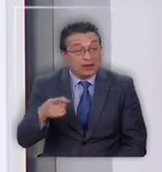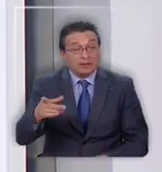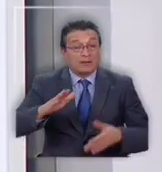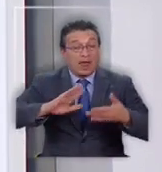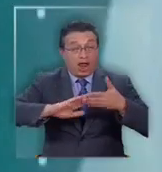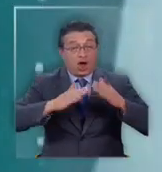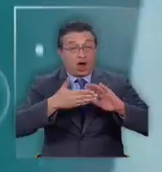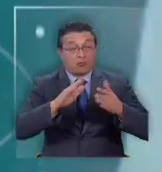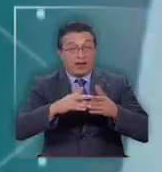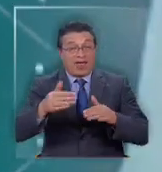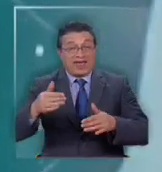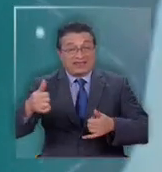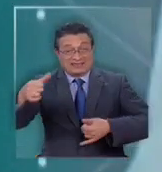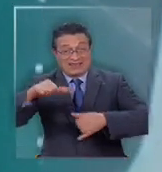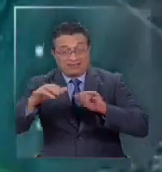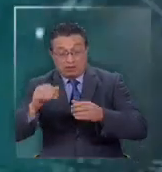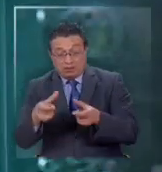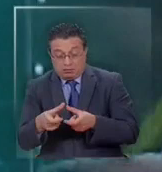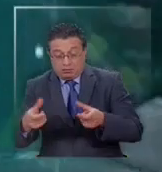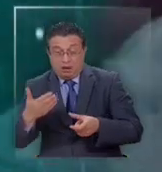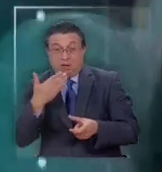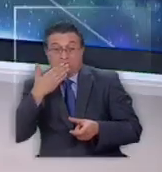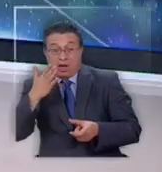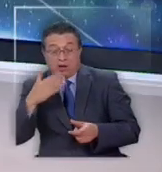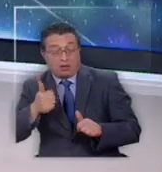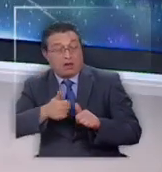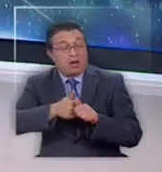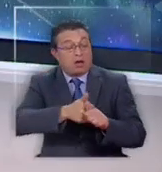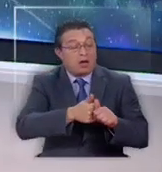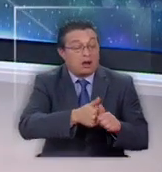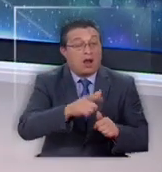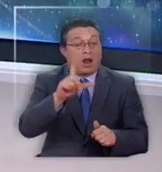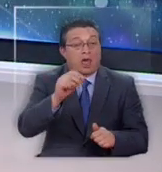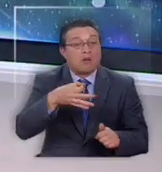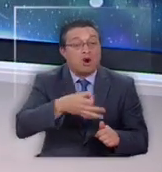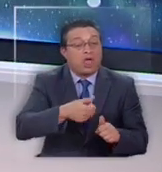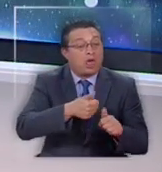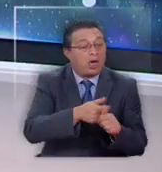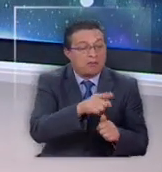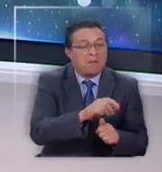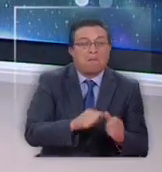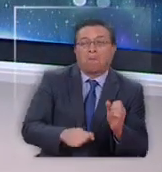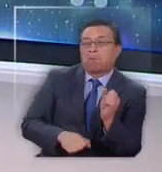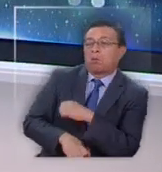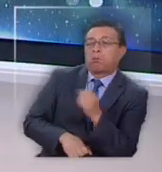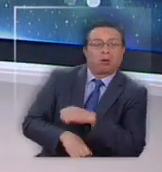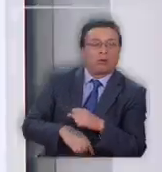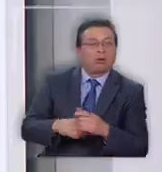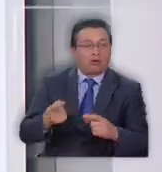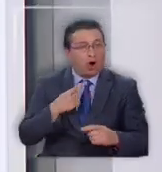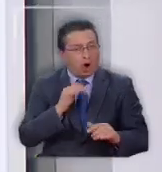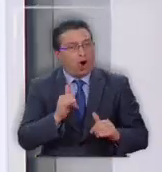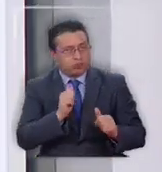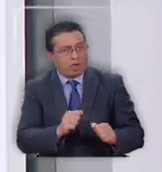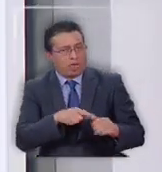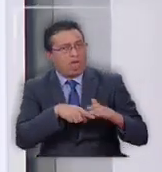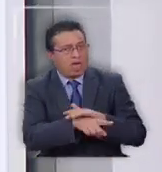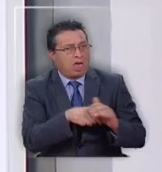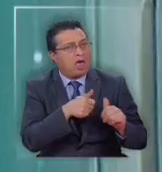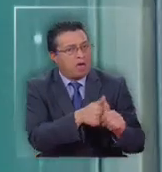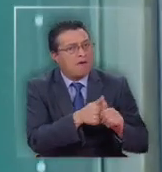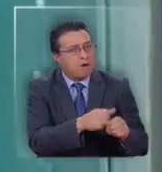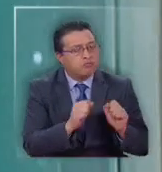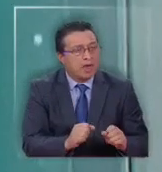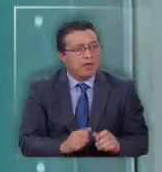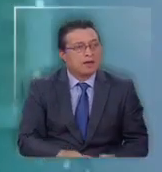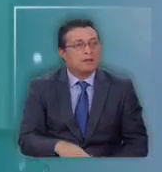comunidades científicas o del consejo de expertos qué en el palacio de la moneda para tomar las decisiones de política pública respecto del código voy a